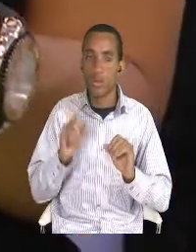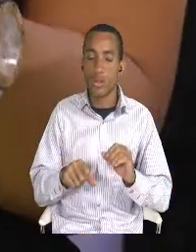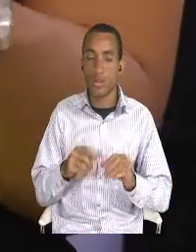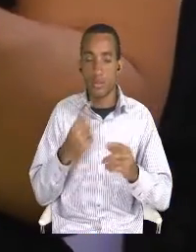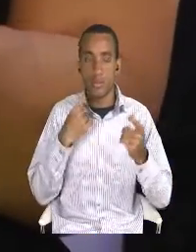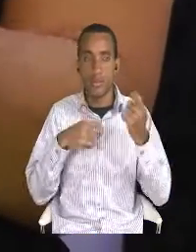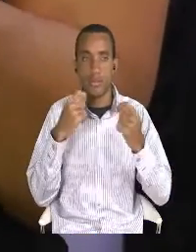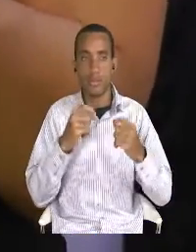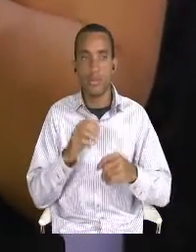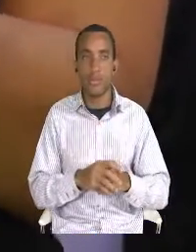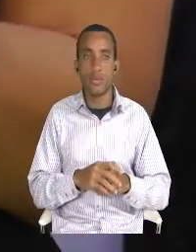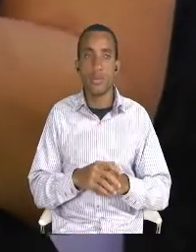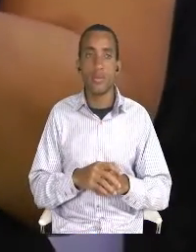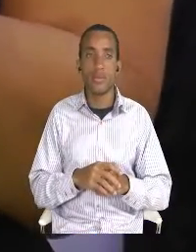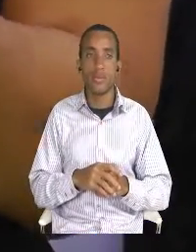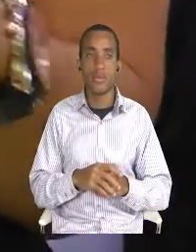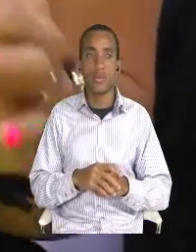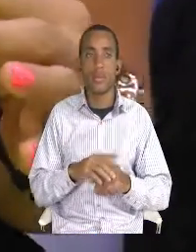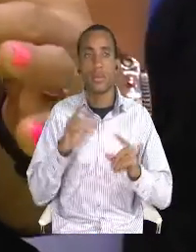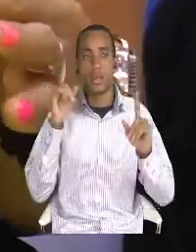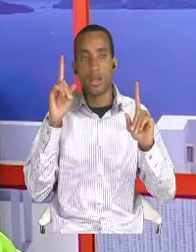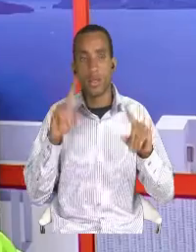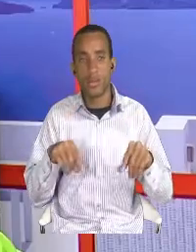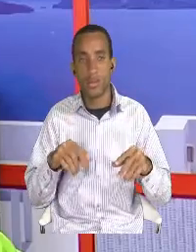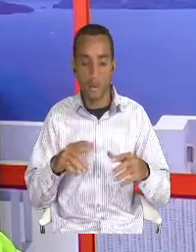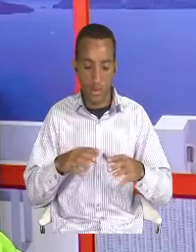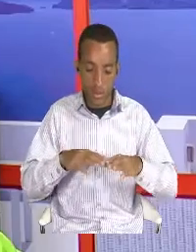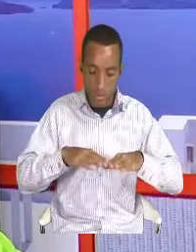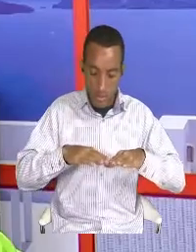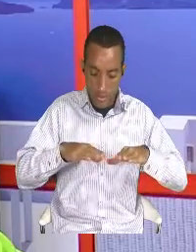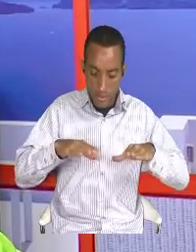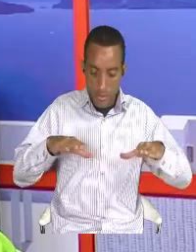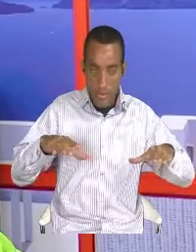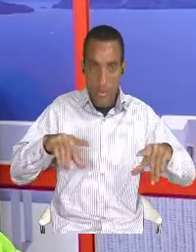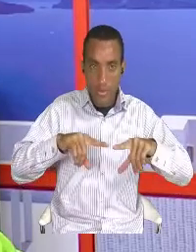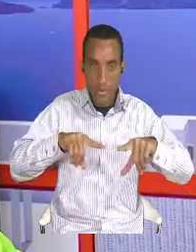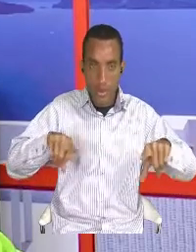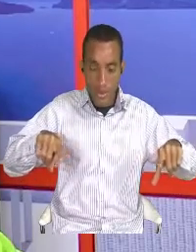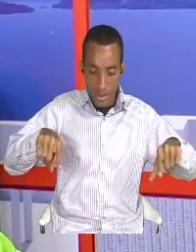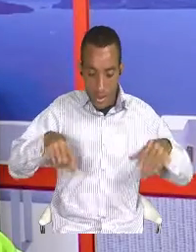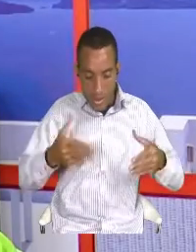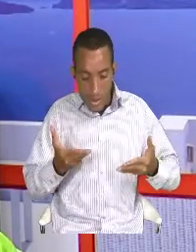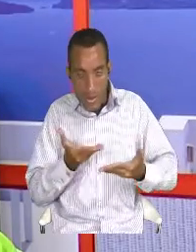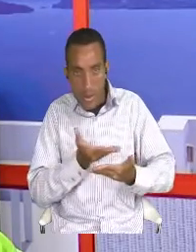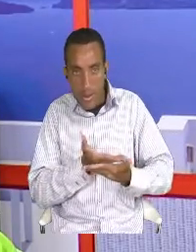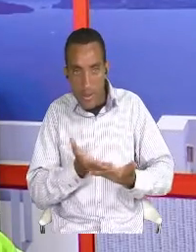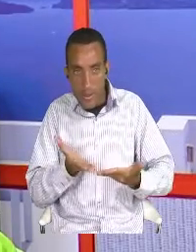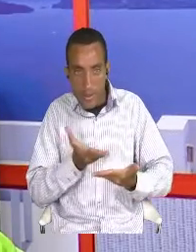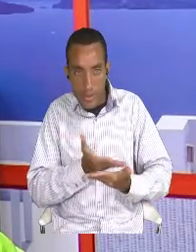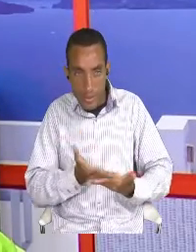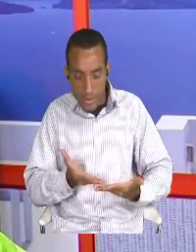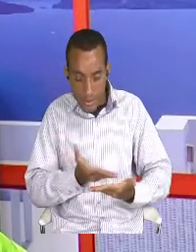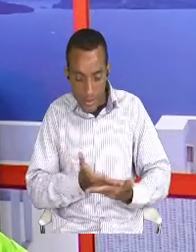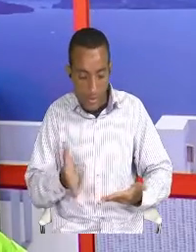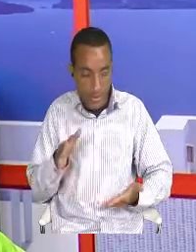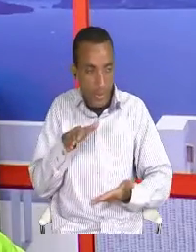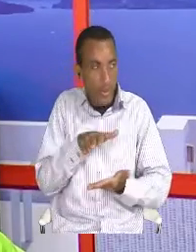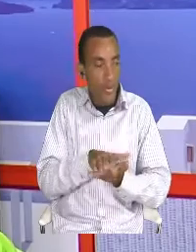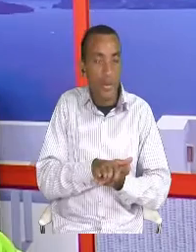lo que vamos a hacer ahorita. También vendemos unos waffles muy saludables. Esta salsa es a base de mora,